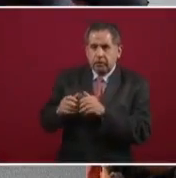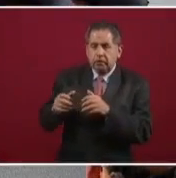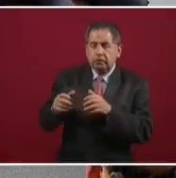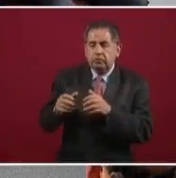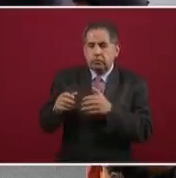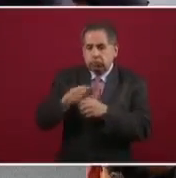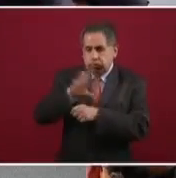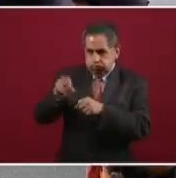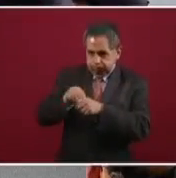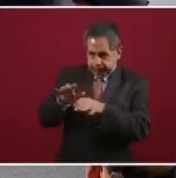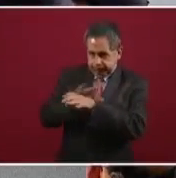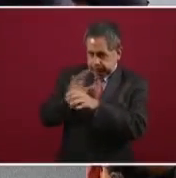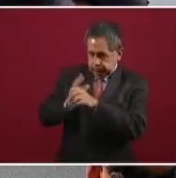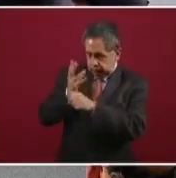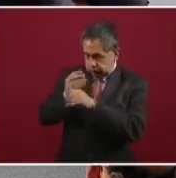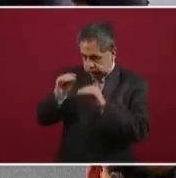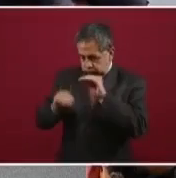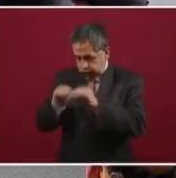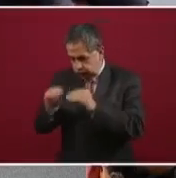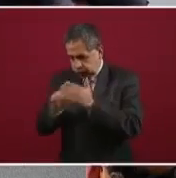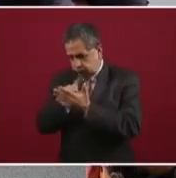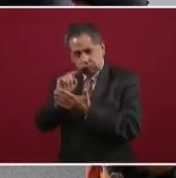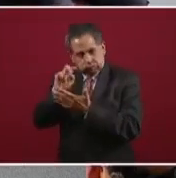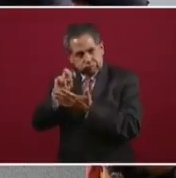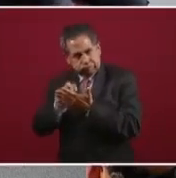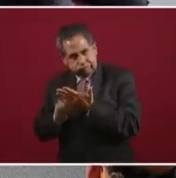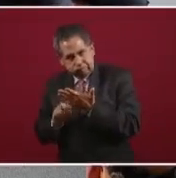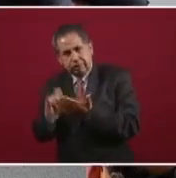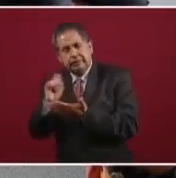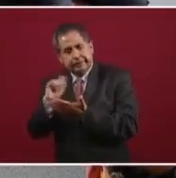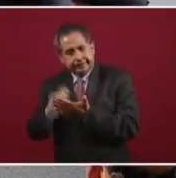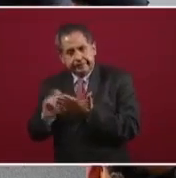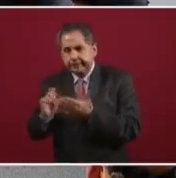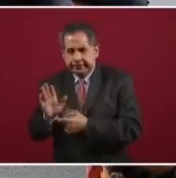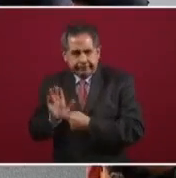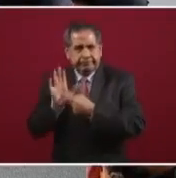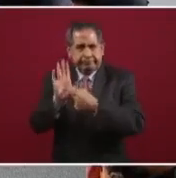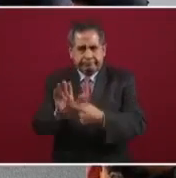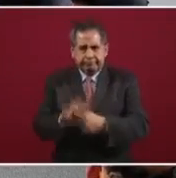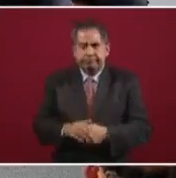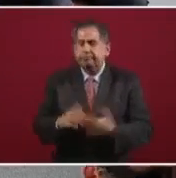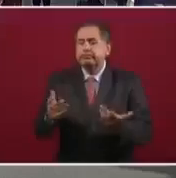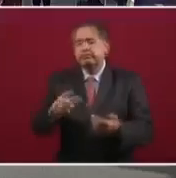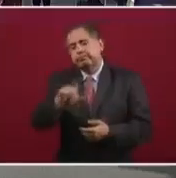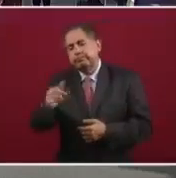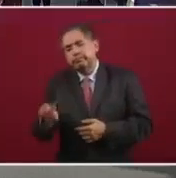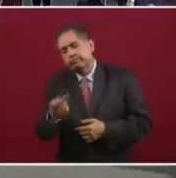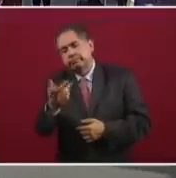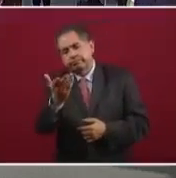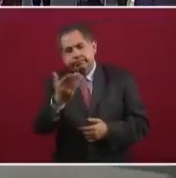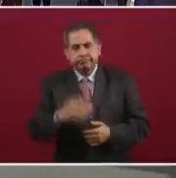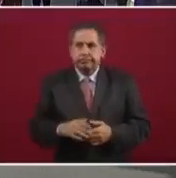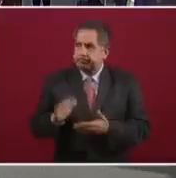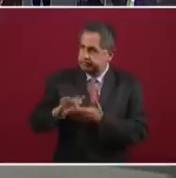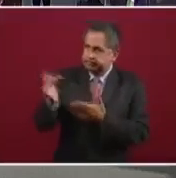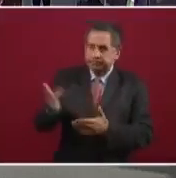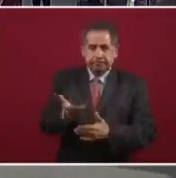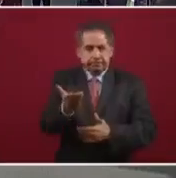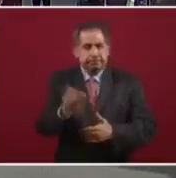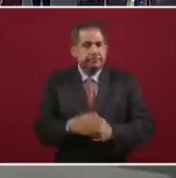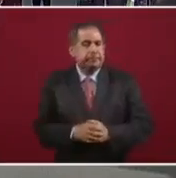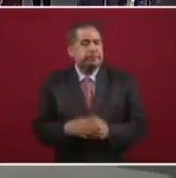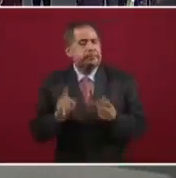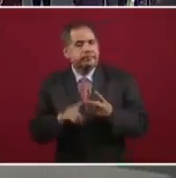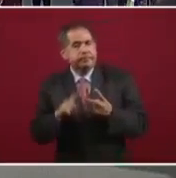todas las modificaciones legales y las acciones que tienen que llevarse a cabo. A ver, ahora sí tu pregunta. Muchas gracias, presidente. La otra